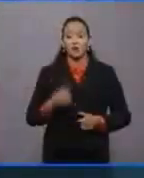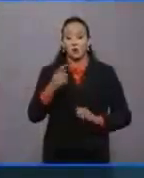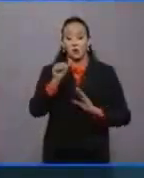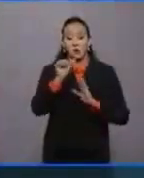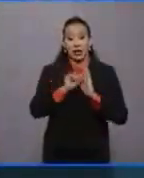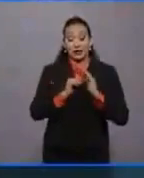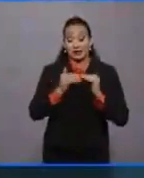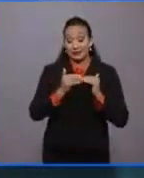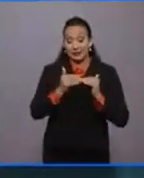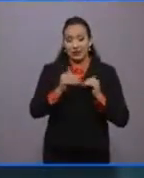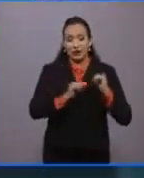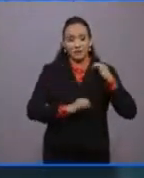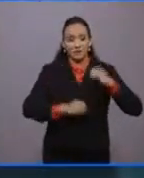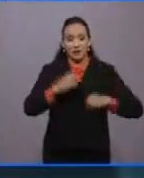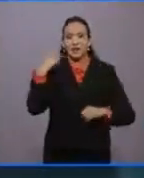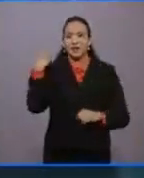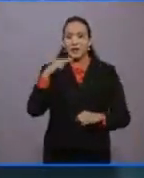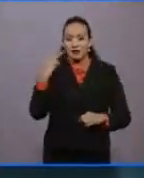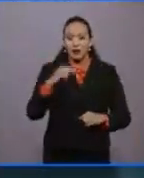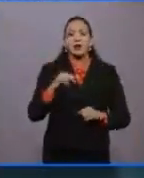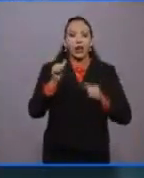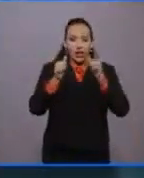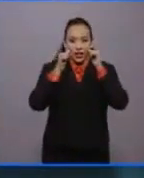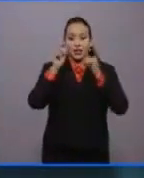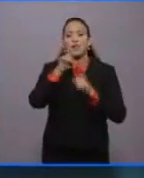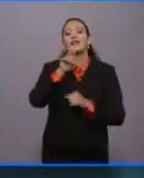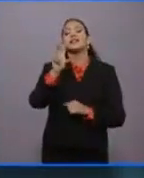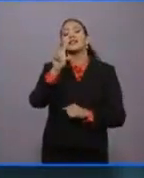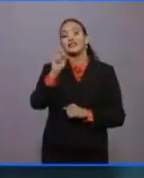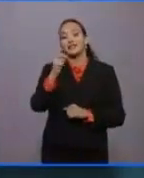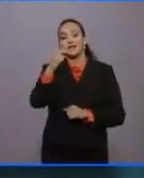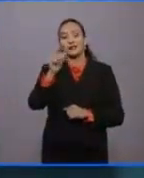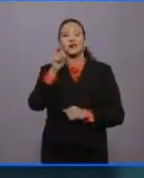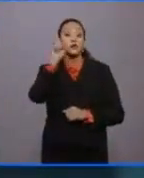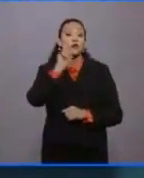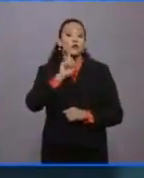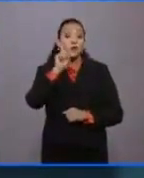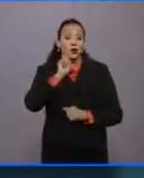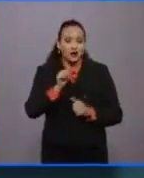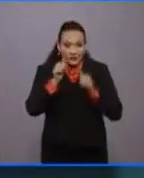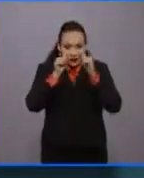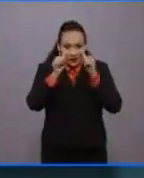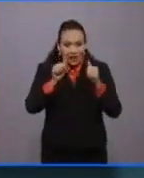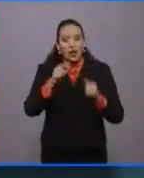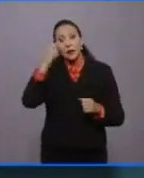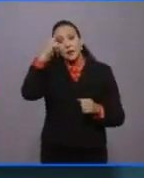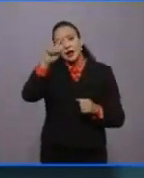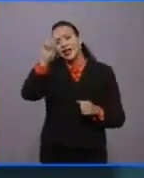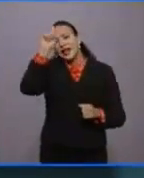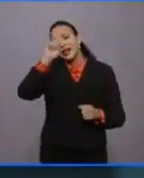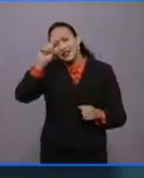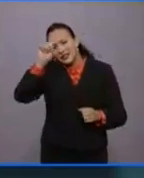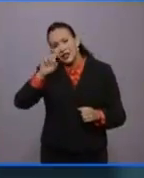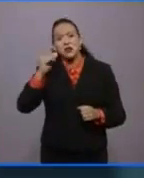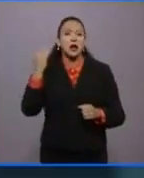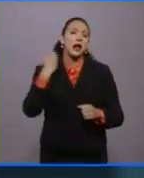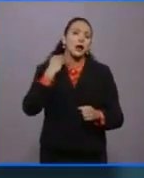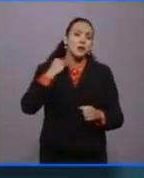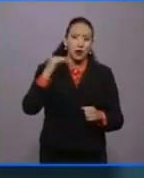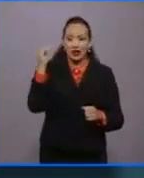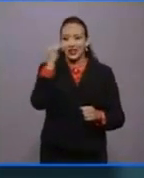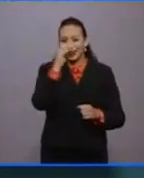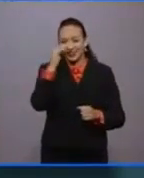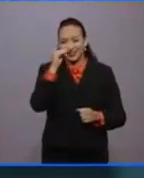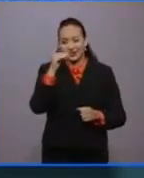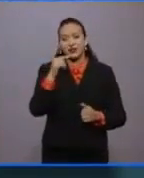El Poder Judicial de Veracruz ha atendido a 238 mujeres para recibir asesoría y representación jurídica